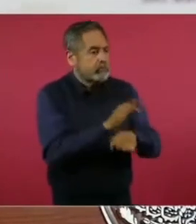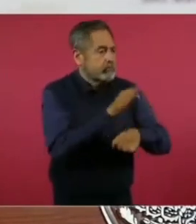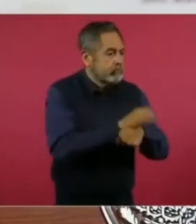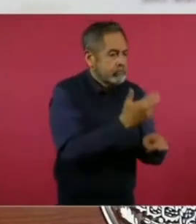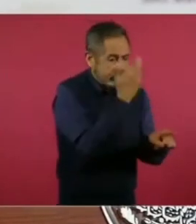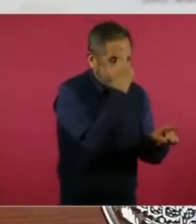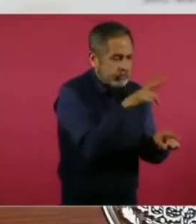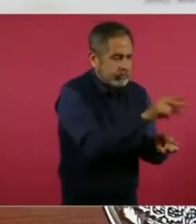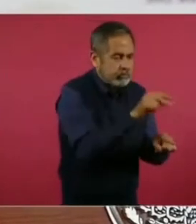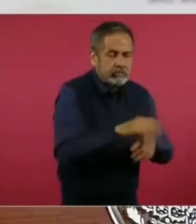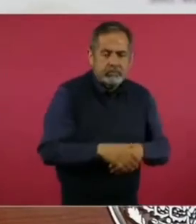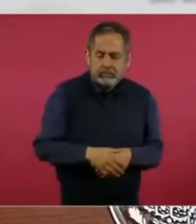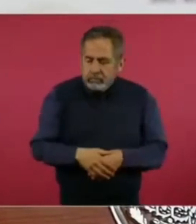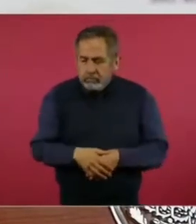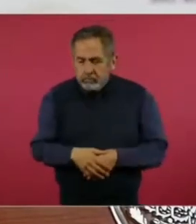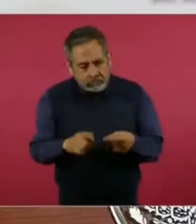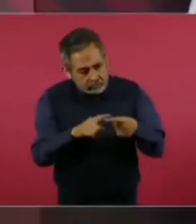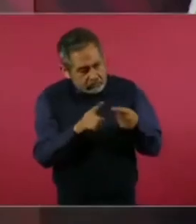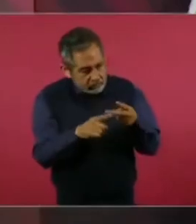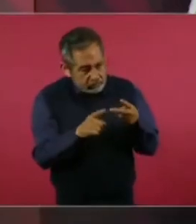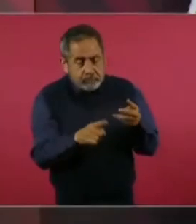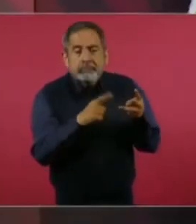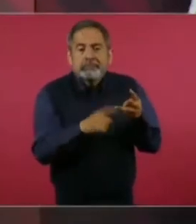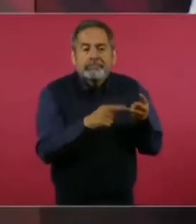tiene guardado